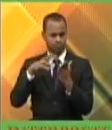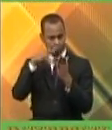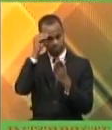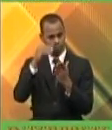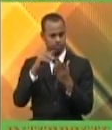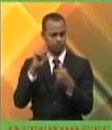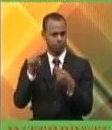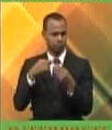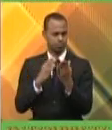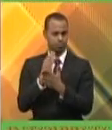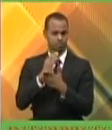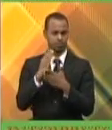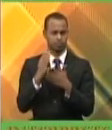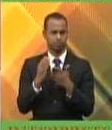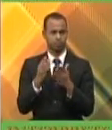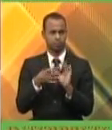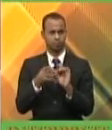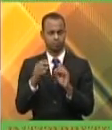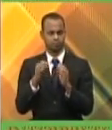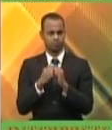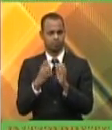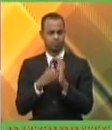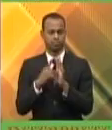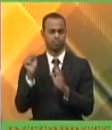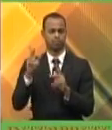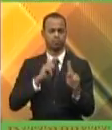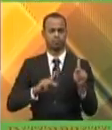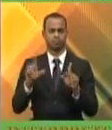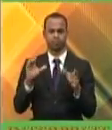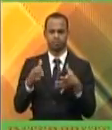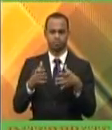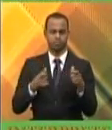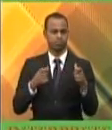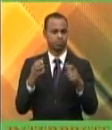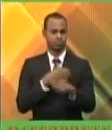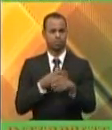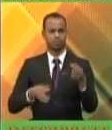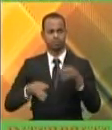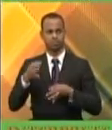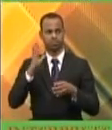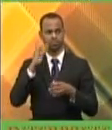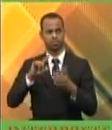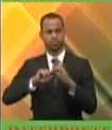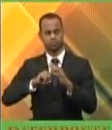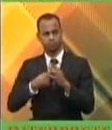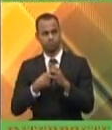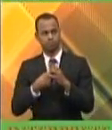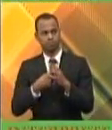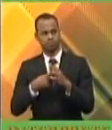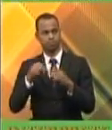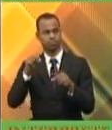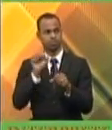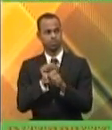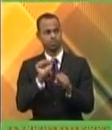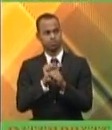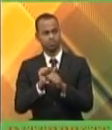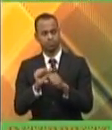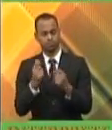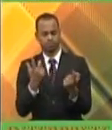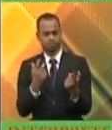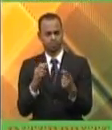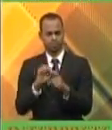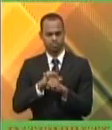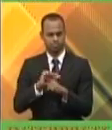discapacidad para todo el personal administrativo del poder judicial iniciaremos esto estos trabajos de capacitación